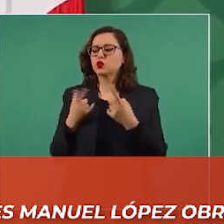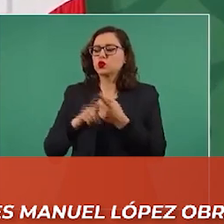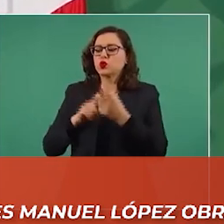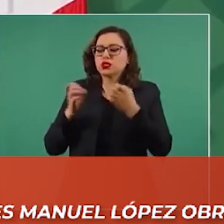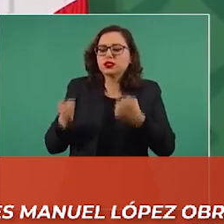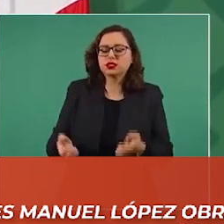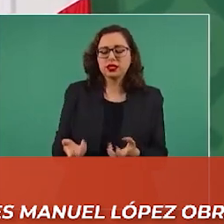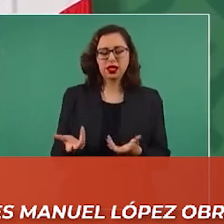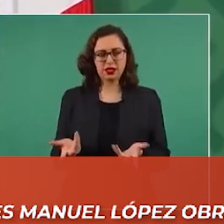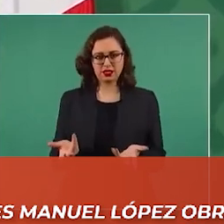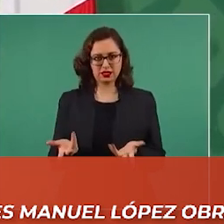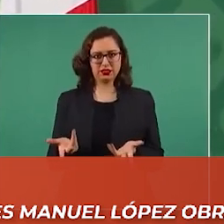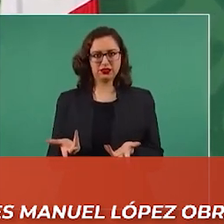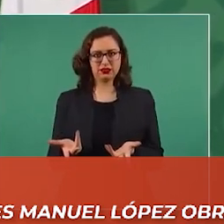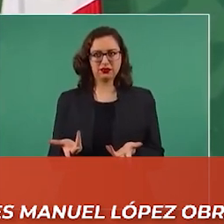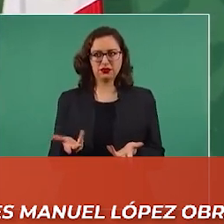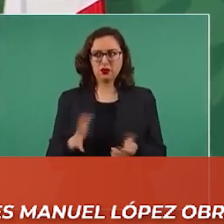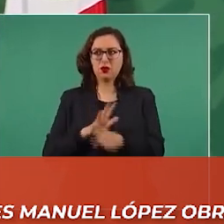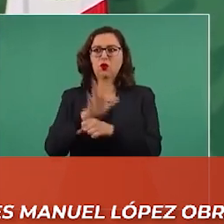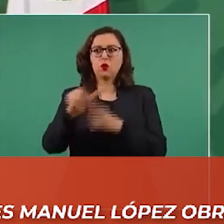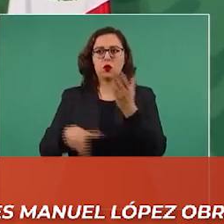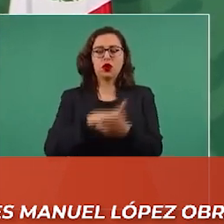en donde están los jóvenes.